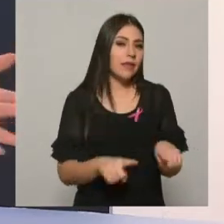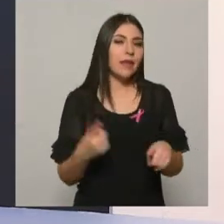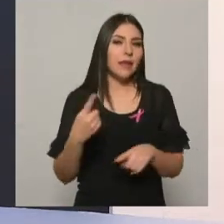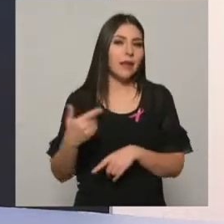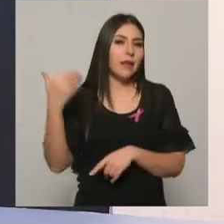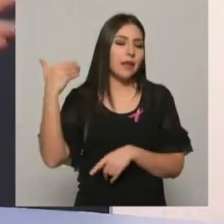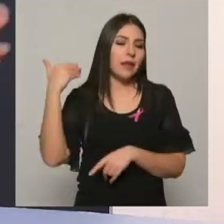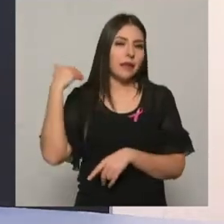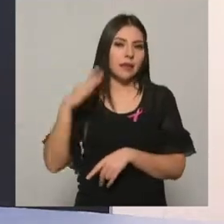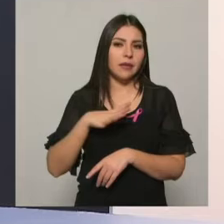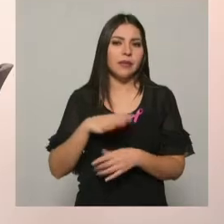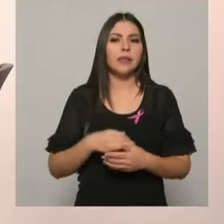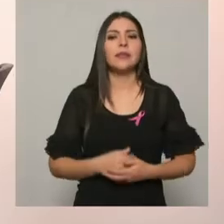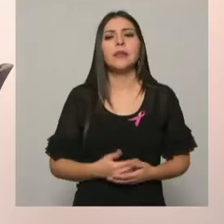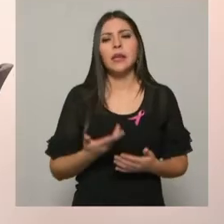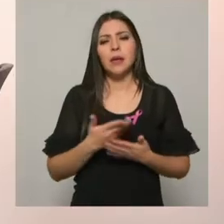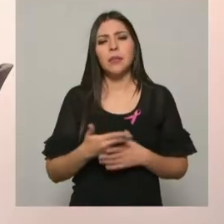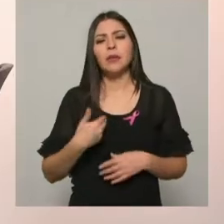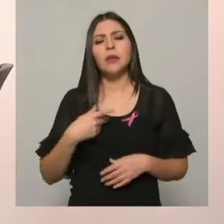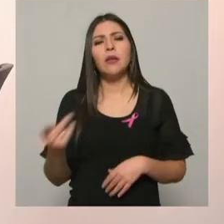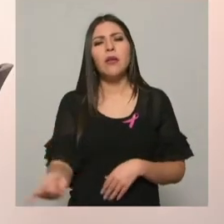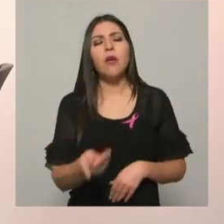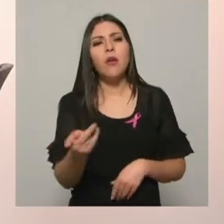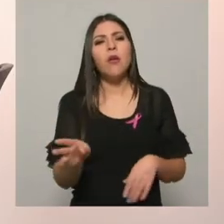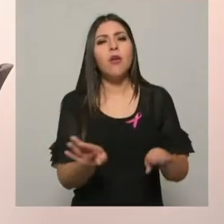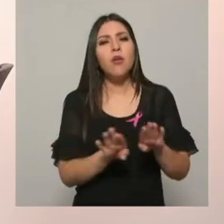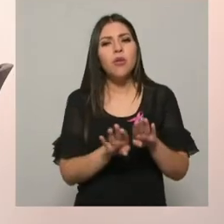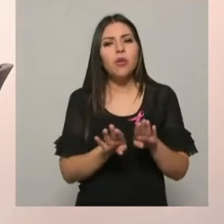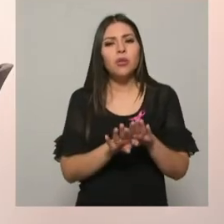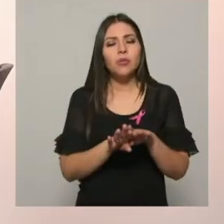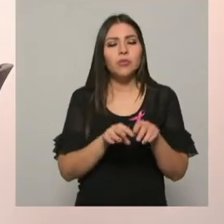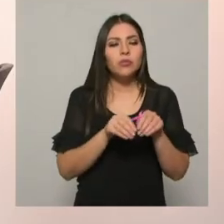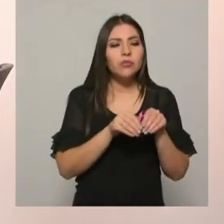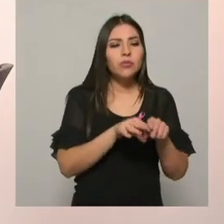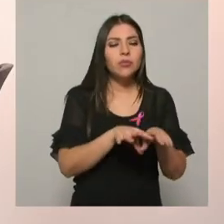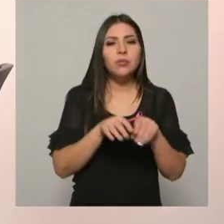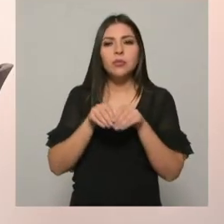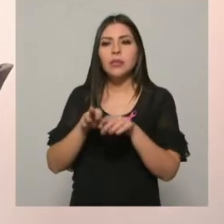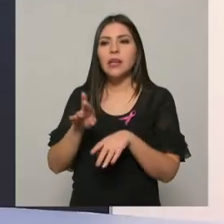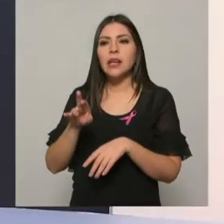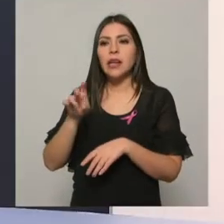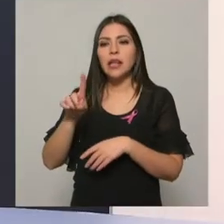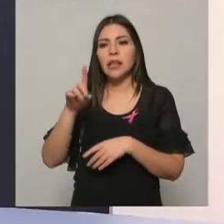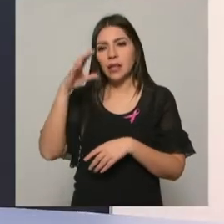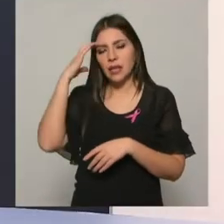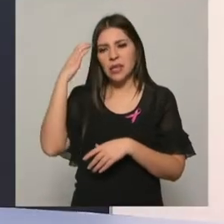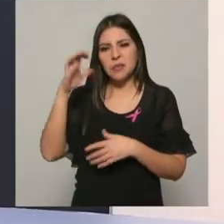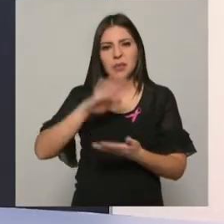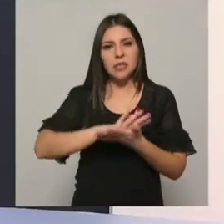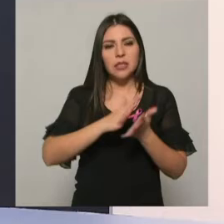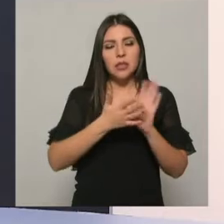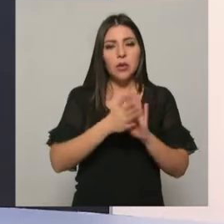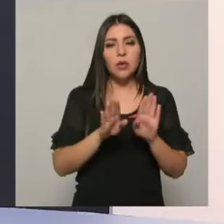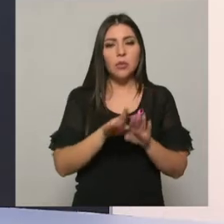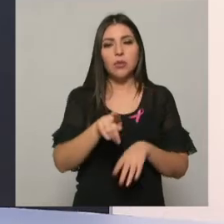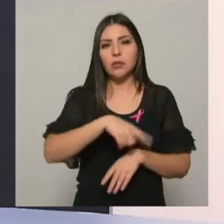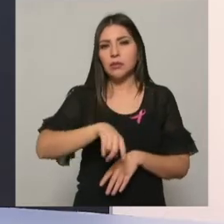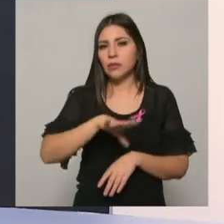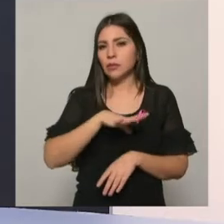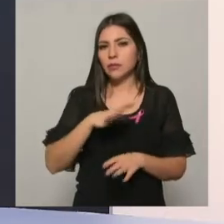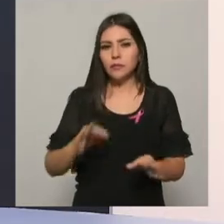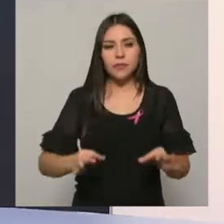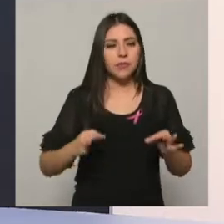yo le pregunté cómo iba a desincrustar a las redes criminales que estaban infiltradas, y también comentó que se tiene ya